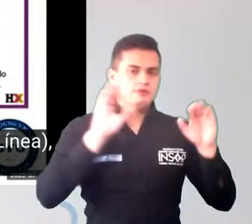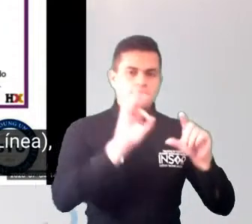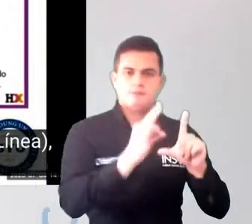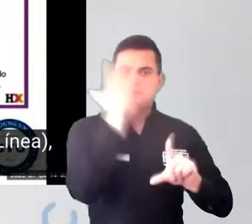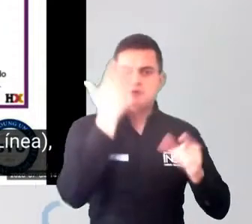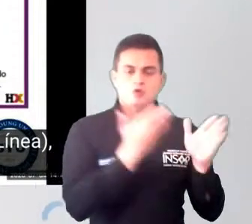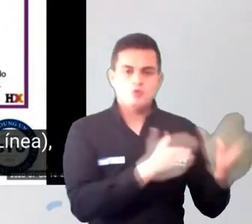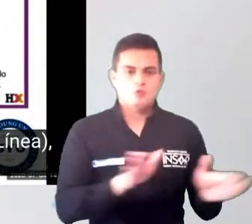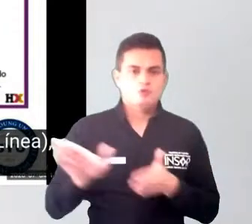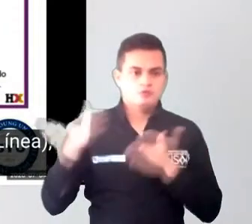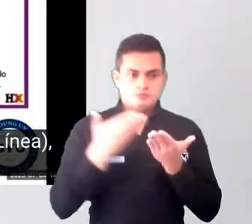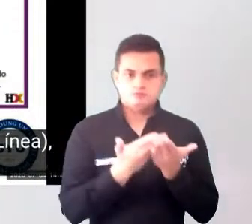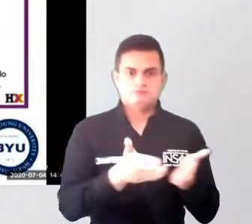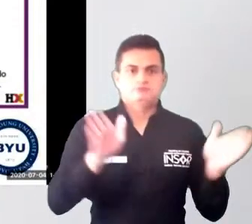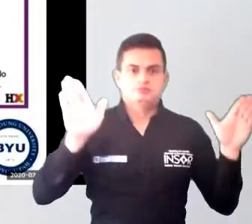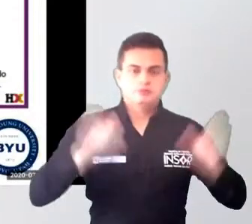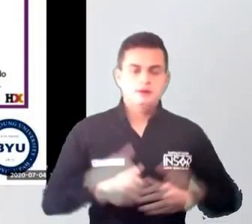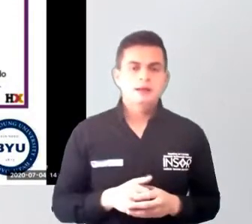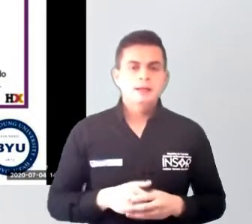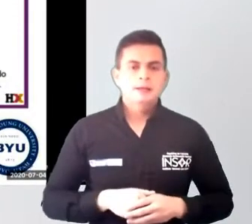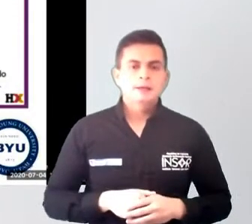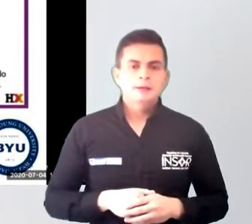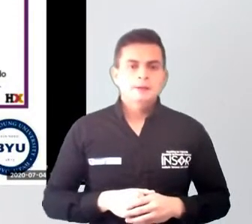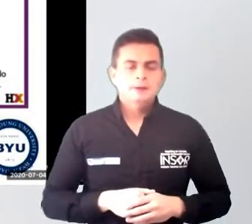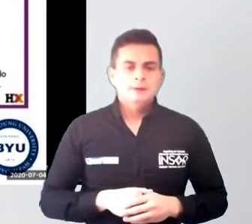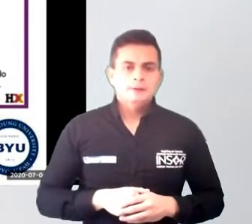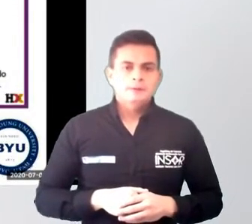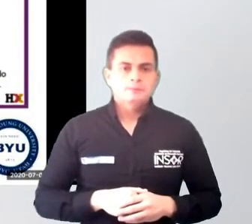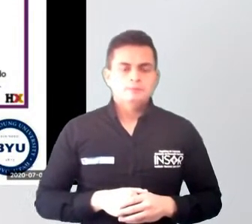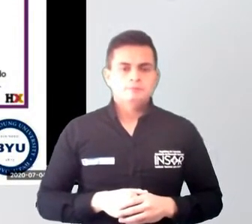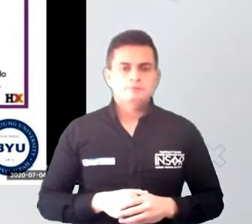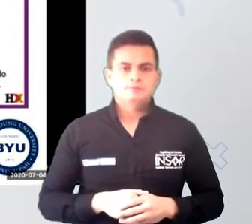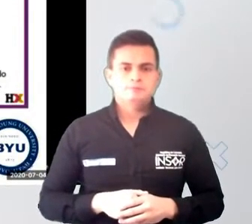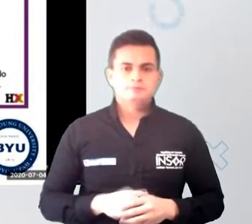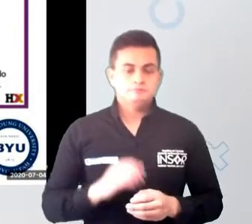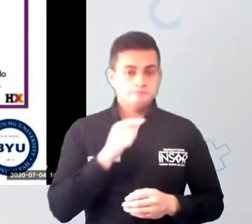son la tasa de finalización